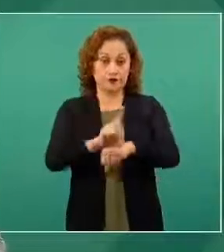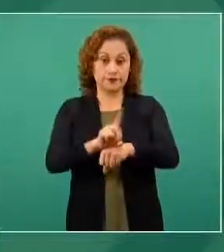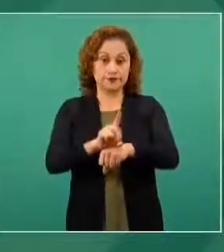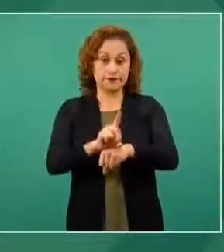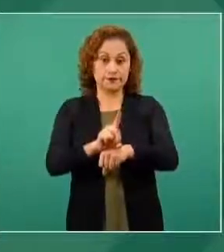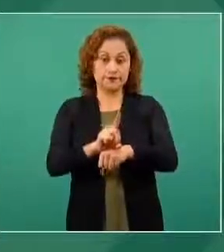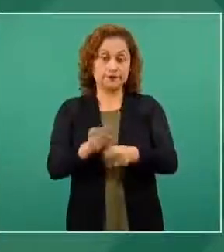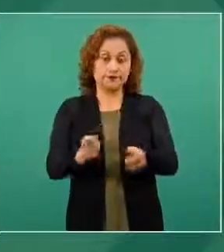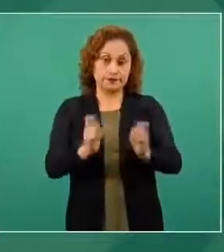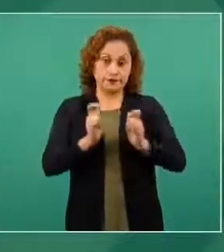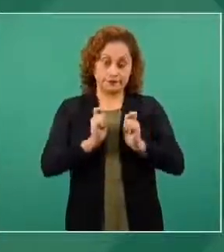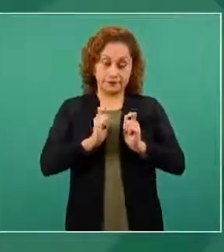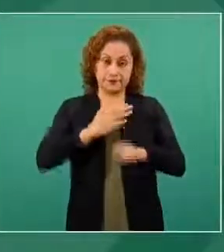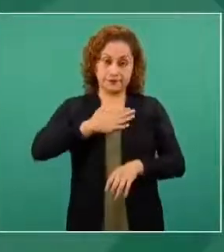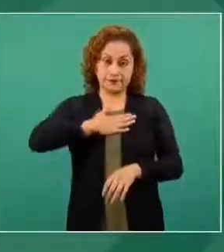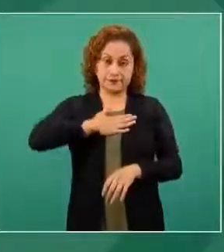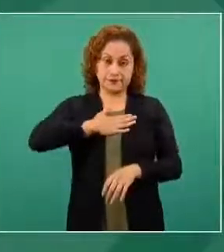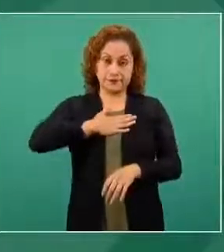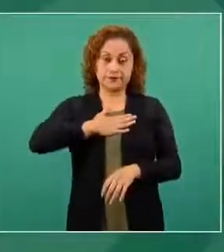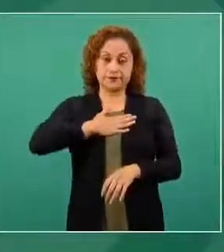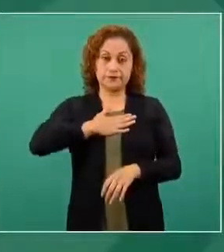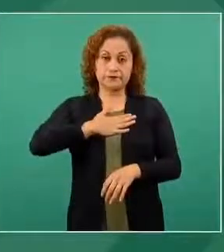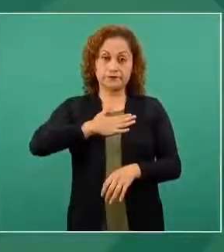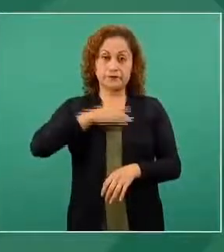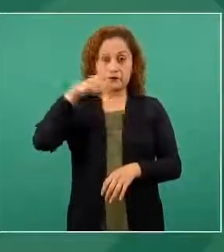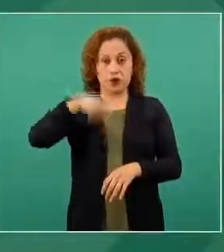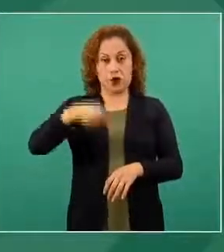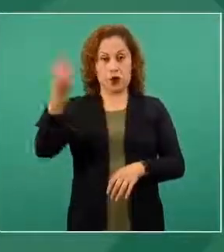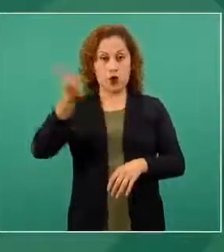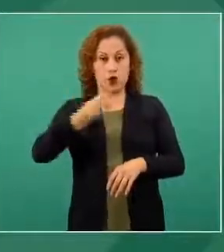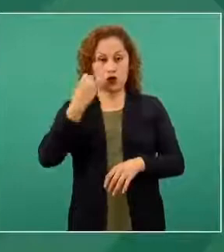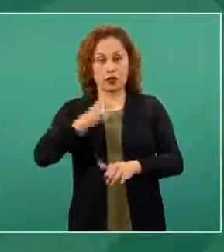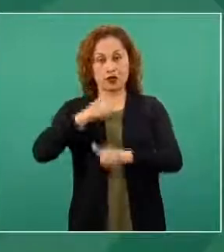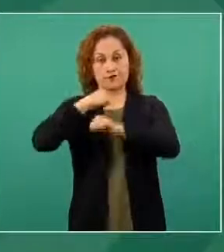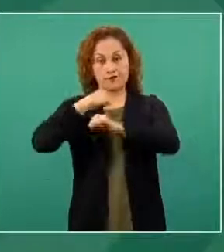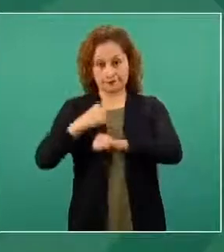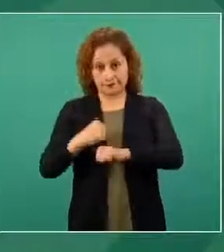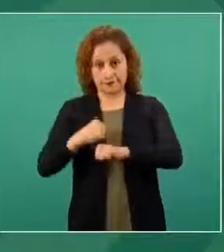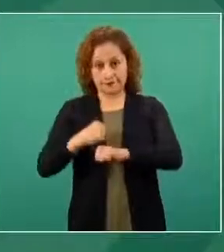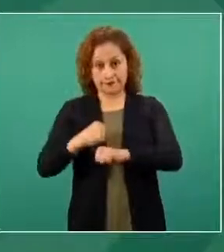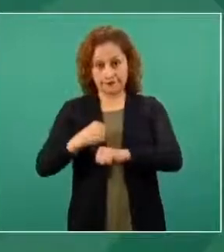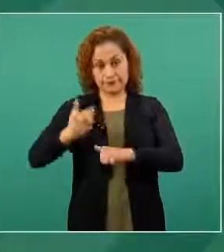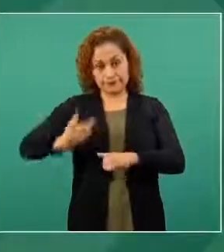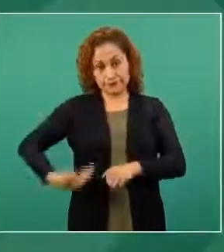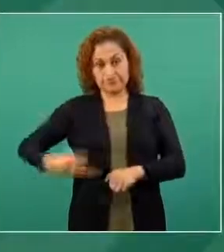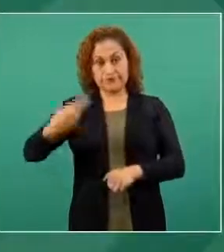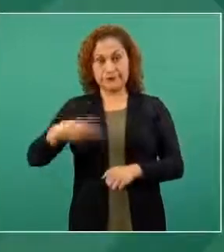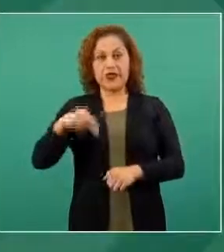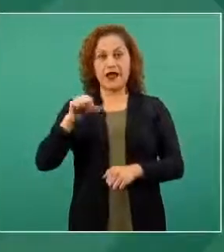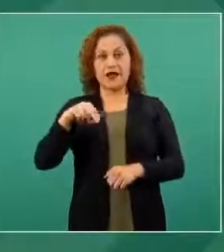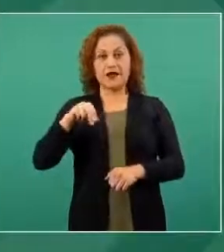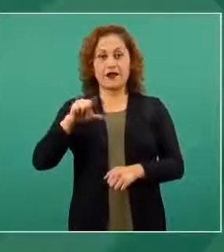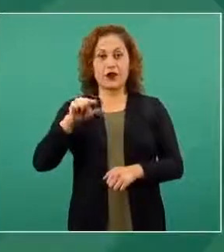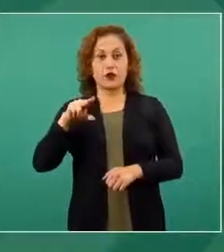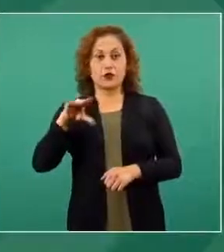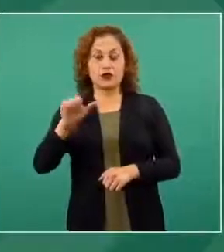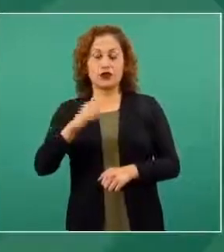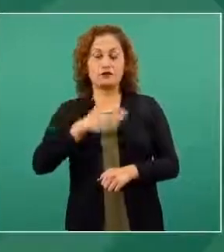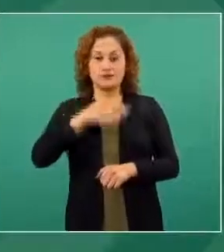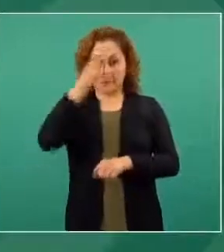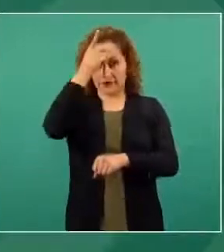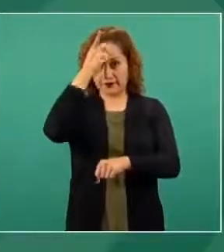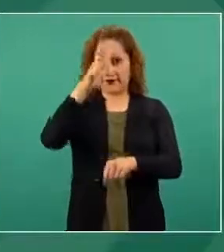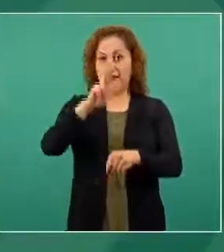yo estaré coordinando esta conferencia de prensa, su servidora Ana Lucía de la Garza Barroso, directora de